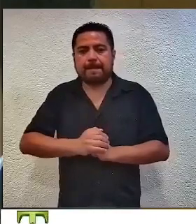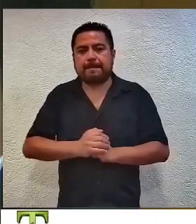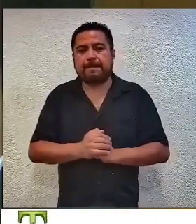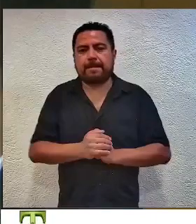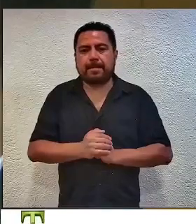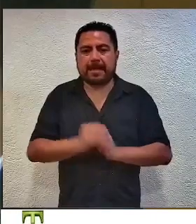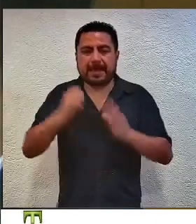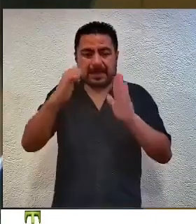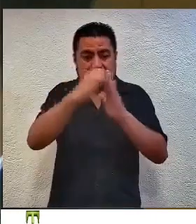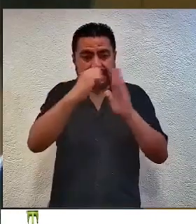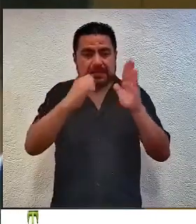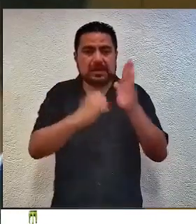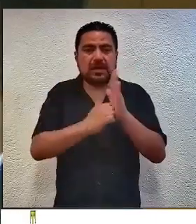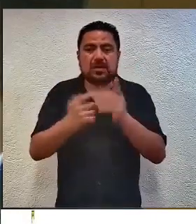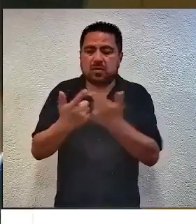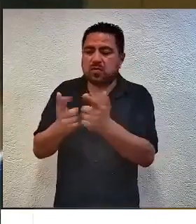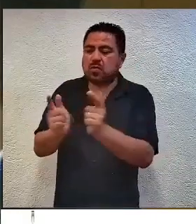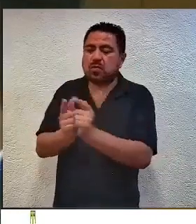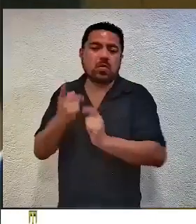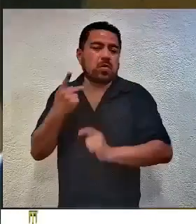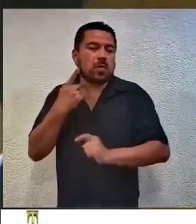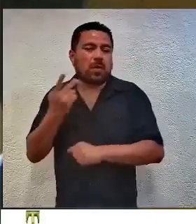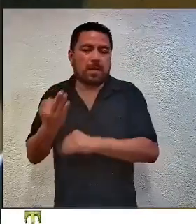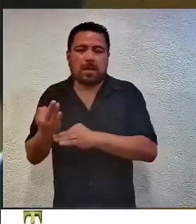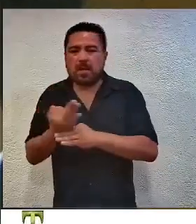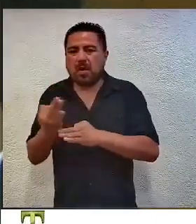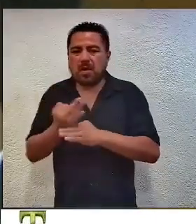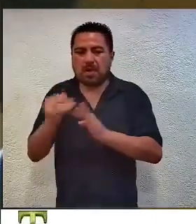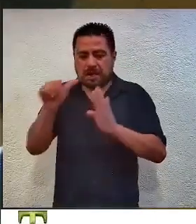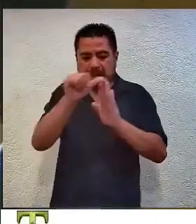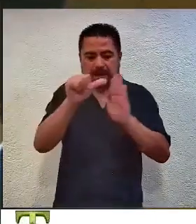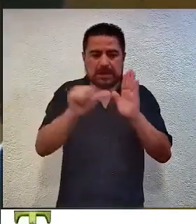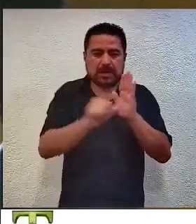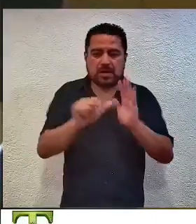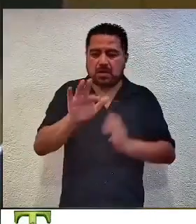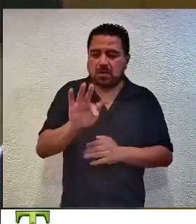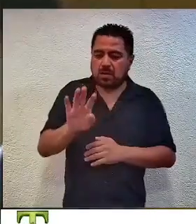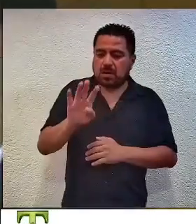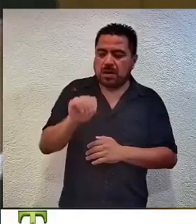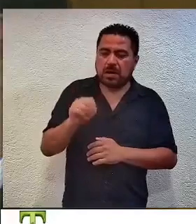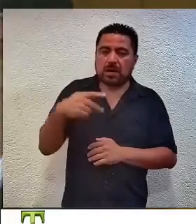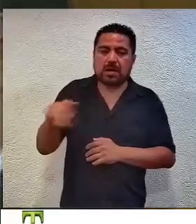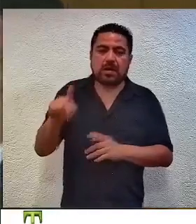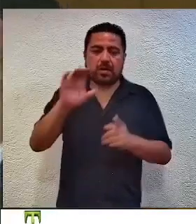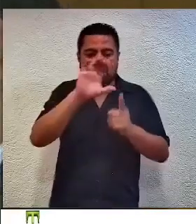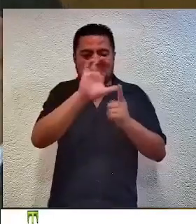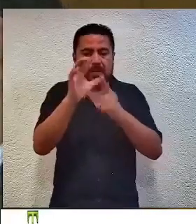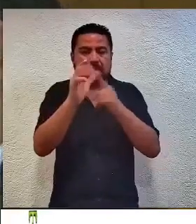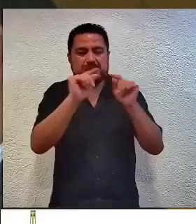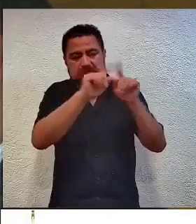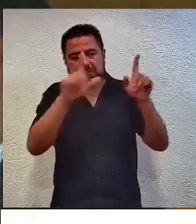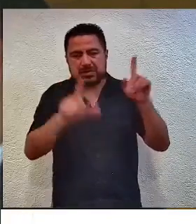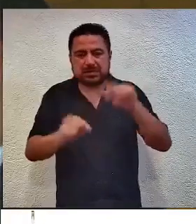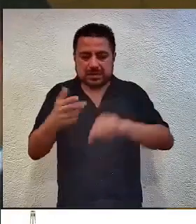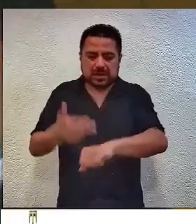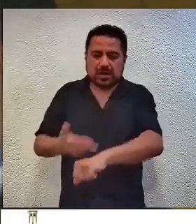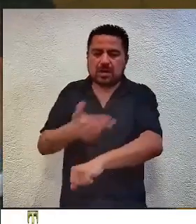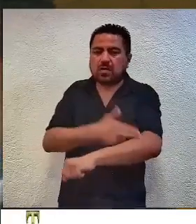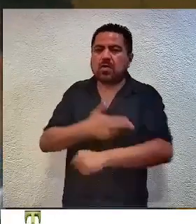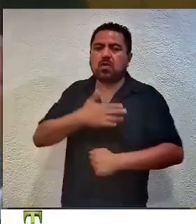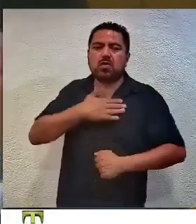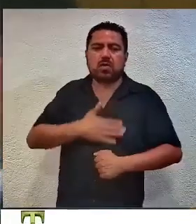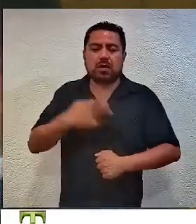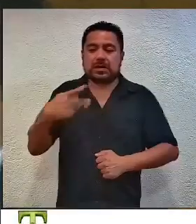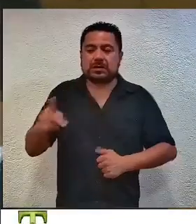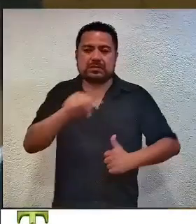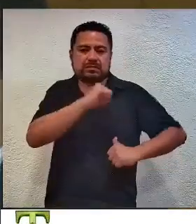los estatutos del Partido Morena establecen en su artículo 49 que la Comisión Nacional de Honestidad y Justicia será un